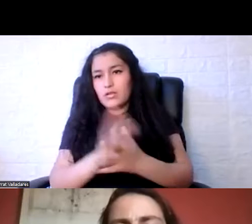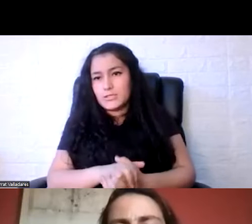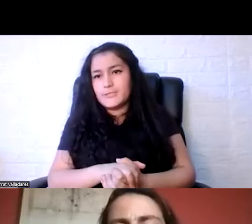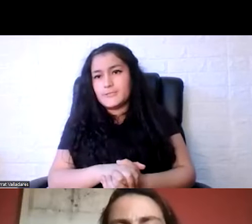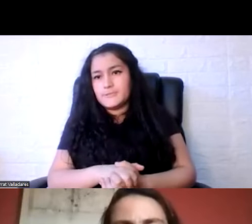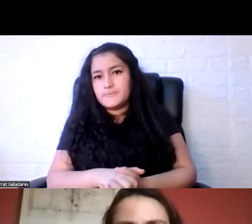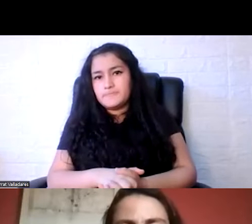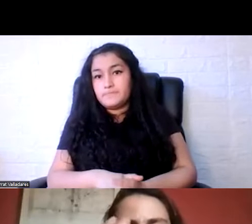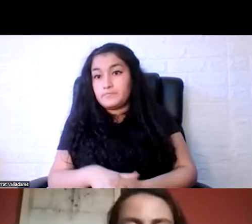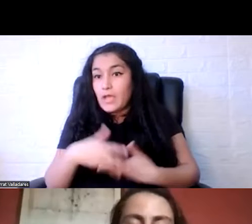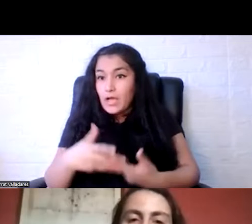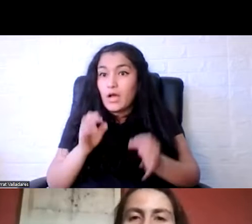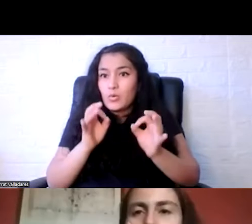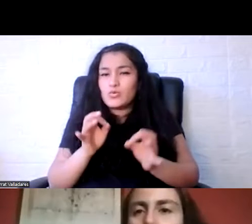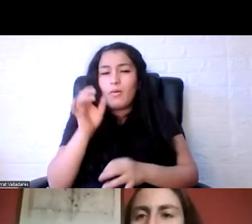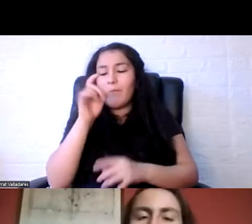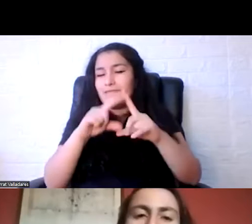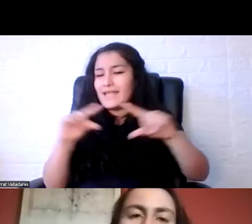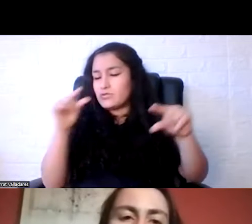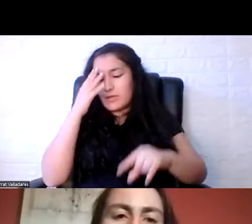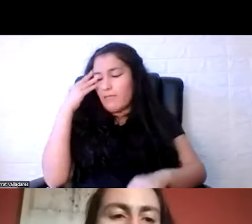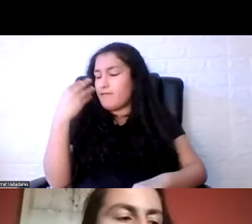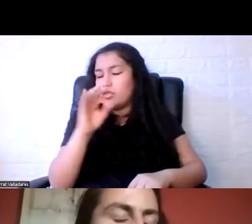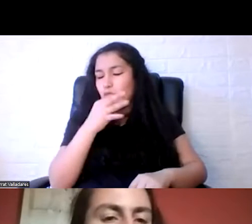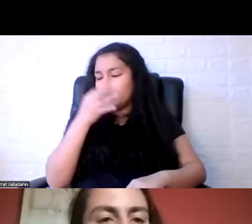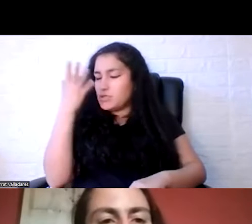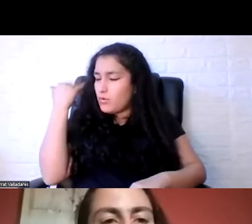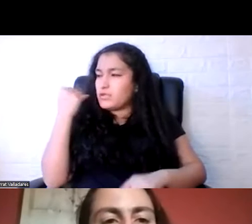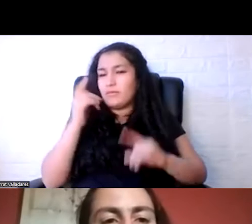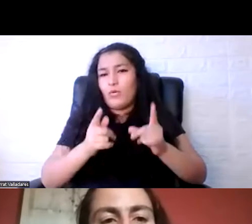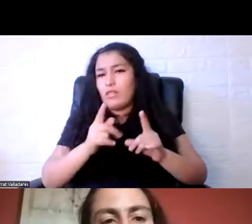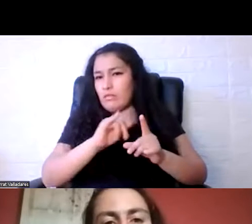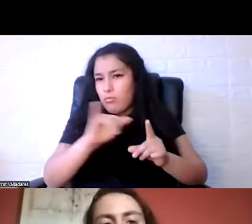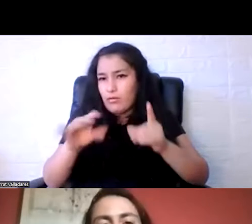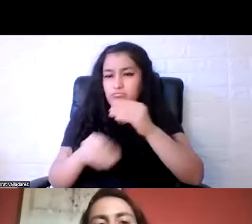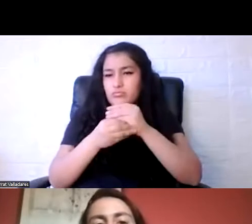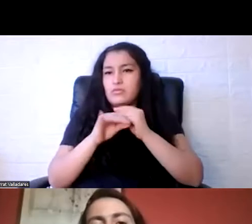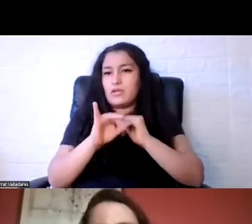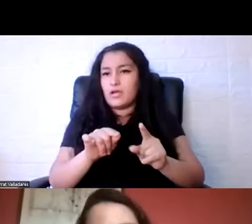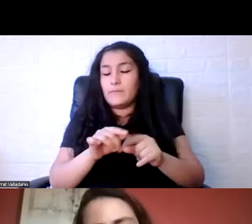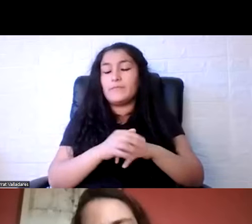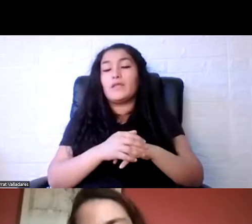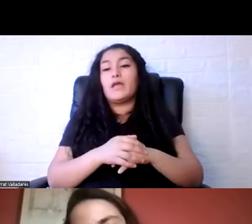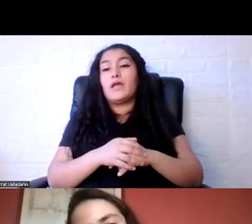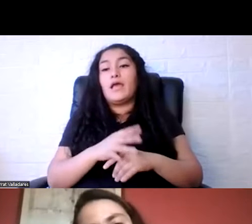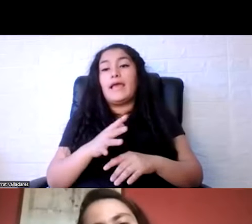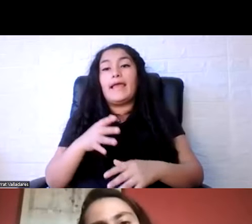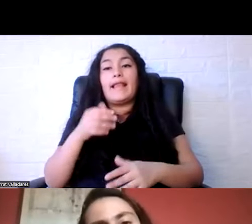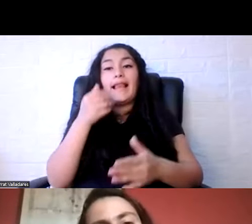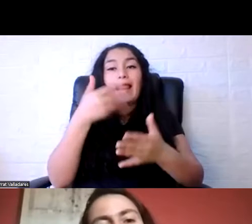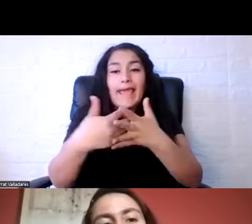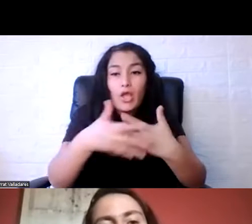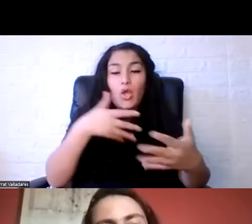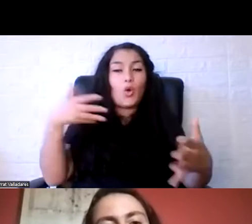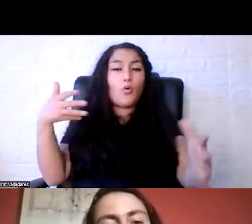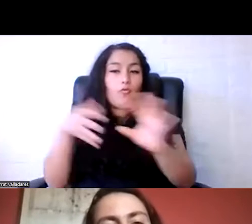Y aquí vuelvo a un texto, se me olvidó citarlo, pero después les puedo dejar la referencia, que finalmente el ecofeminismo ha abierto